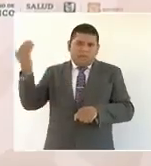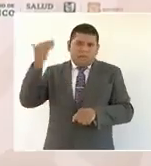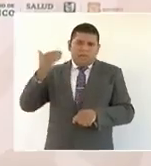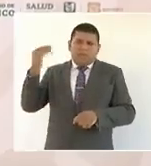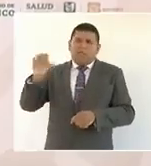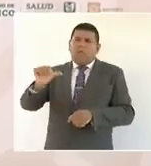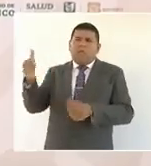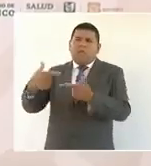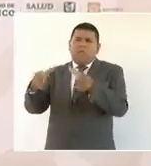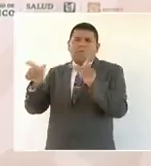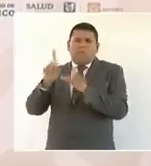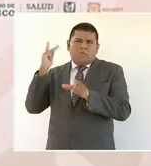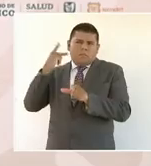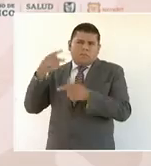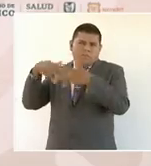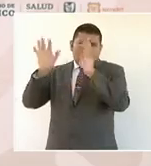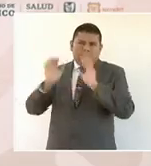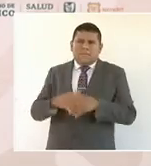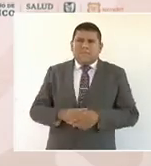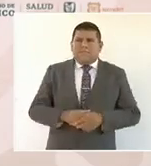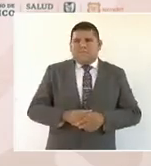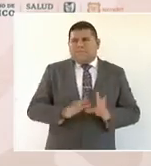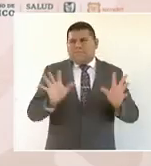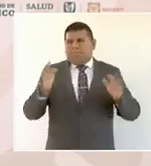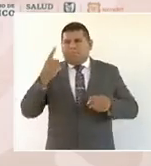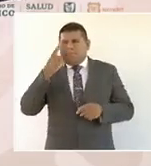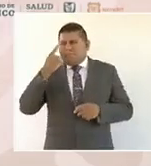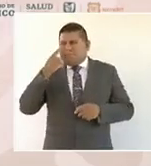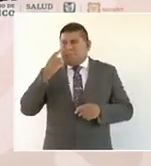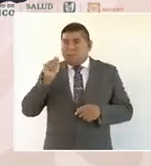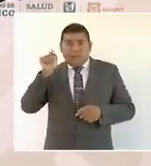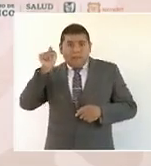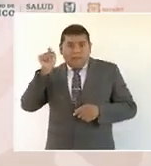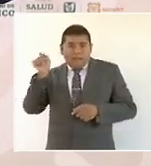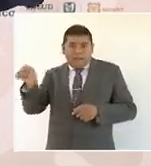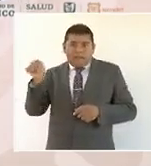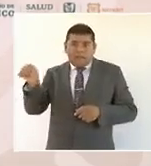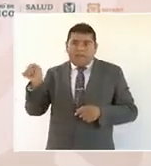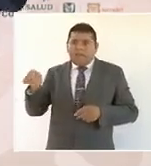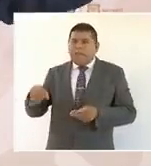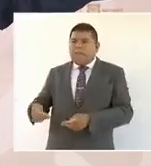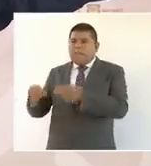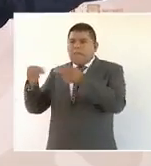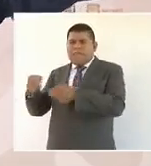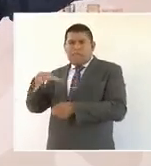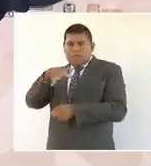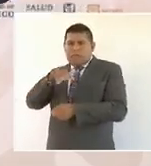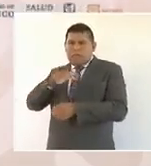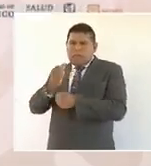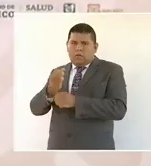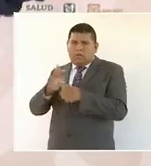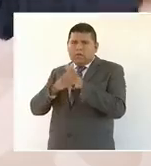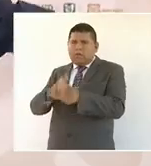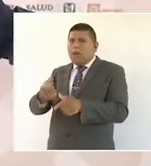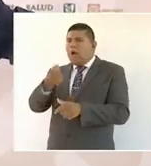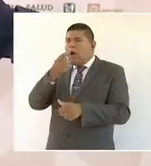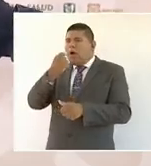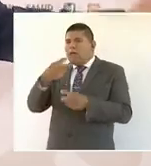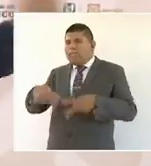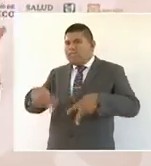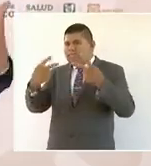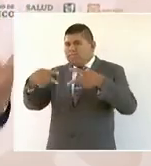que no voy a mencionar. Bueno, él tenía como negocio, tiene como negocio la venta de